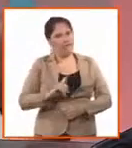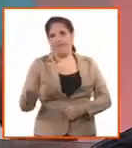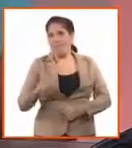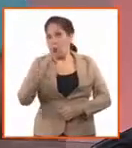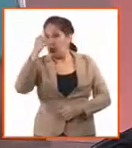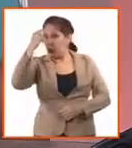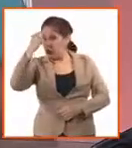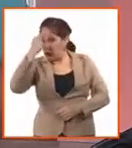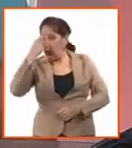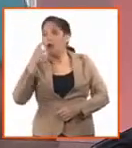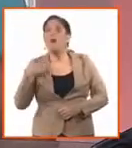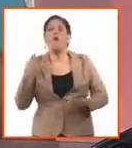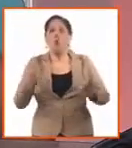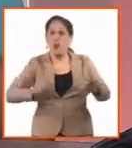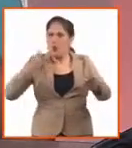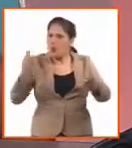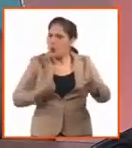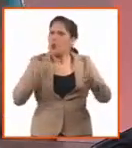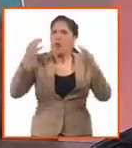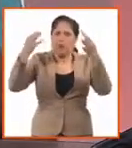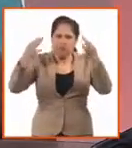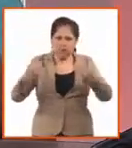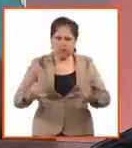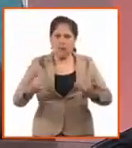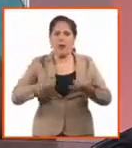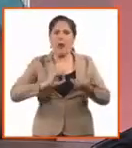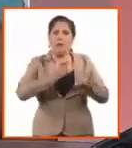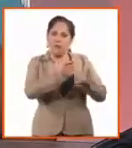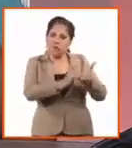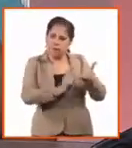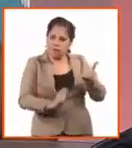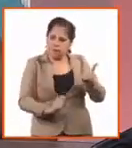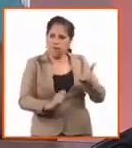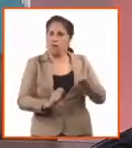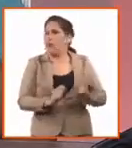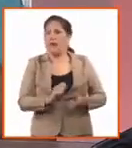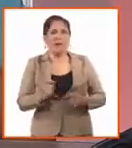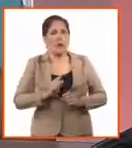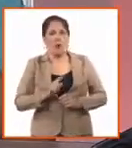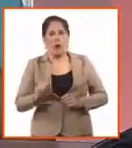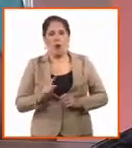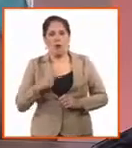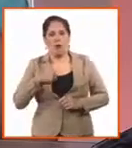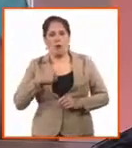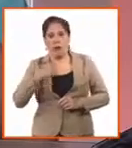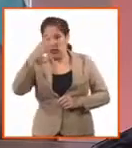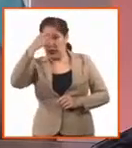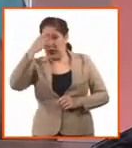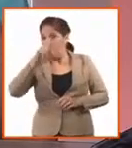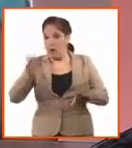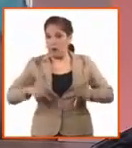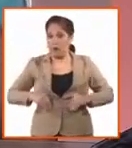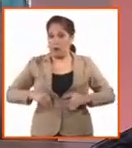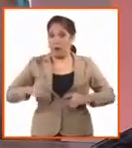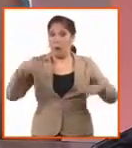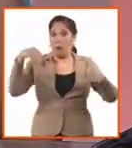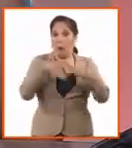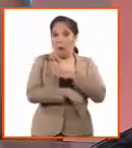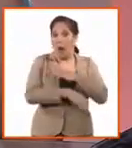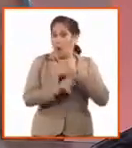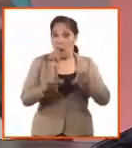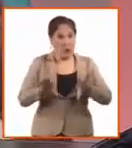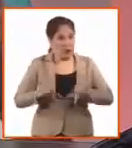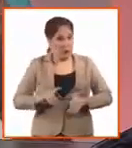asumiendo lo de una manera natural y a este mensaje de no naturalizar las derrotas que me parece que es un mensaje muy potente elche nos sirve no